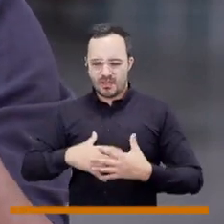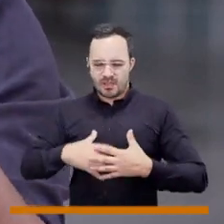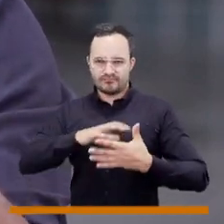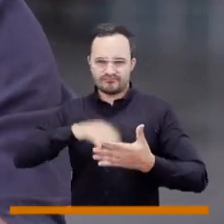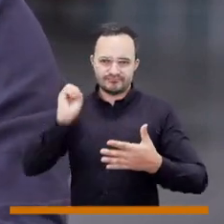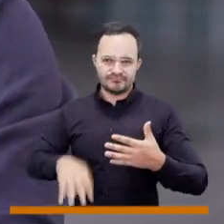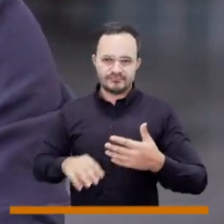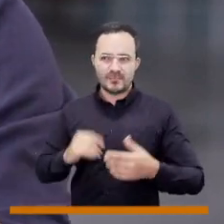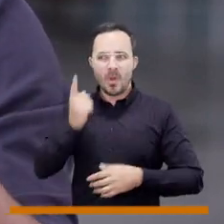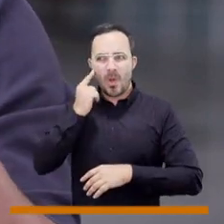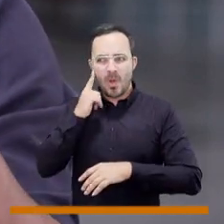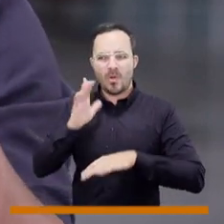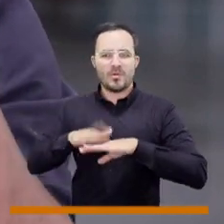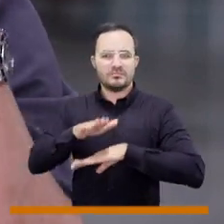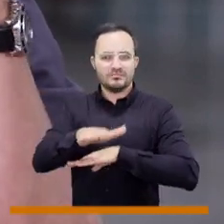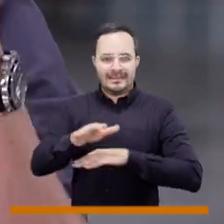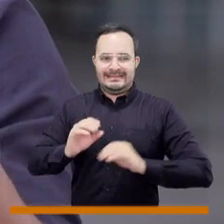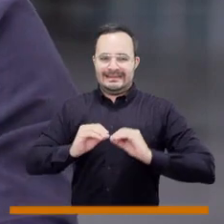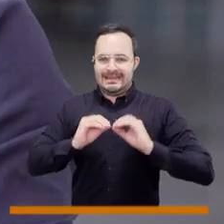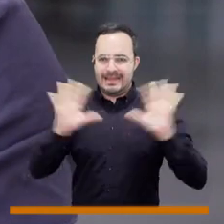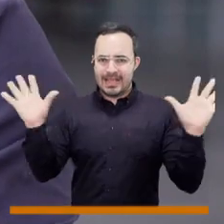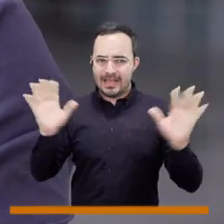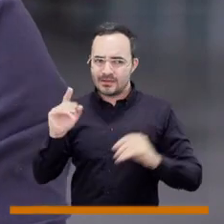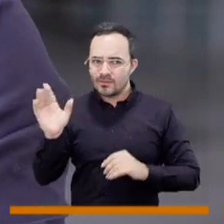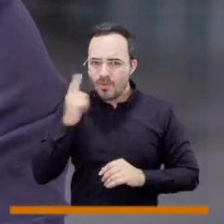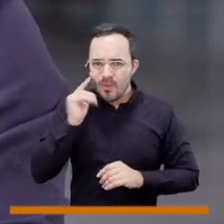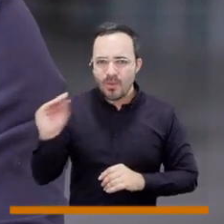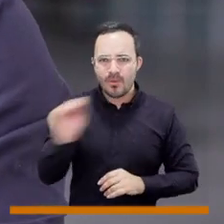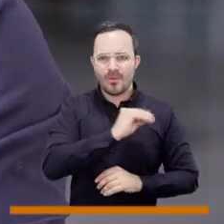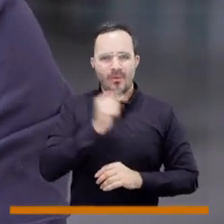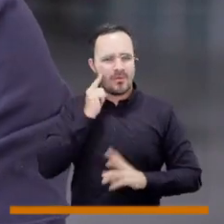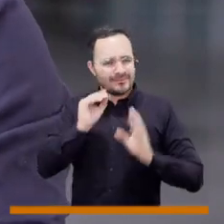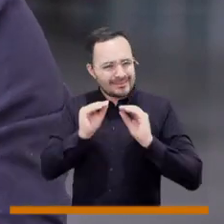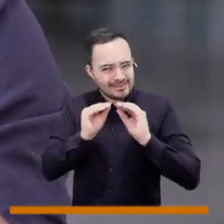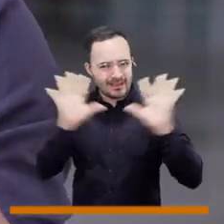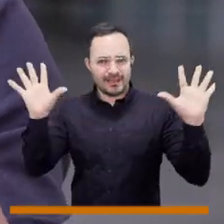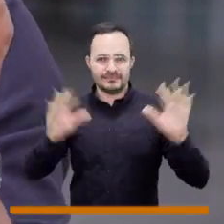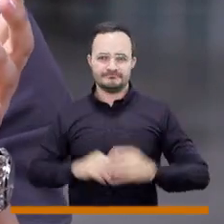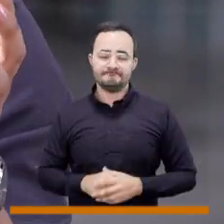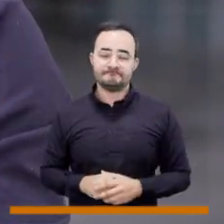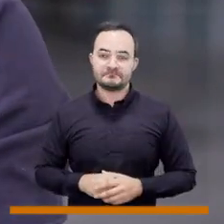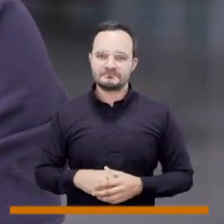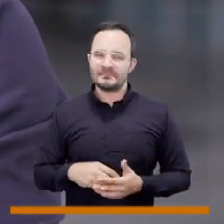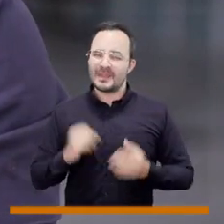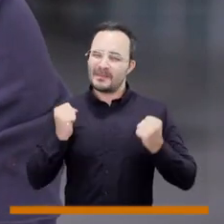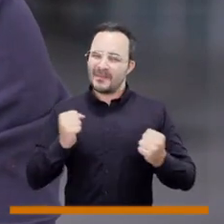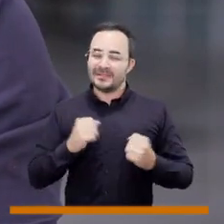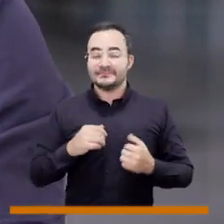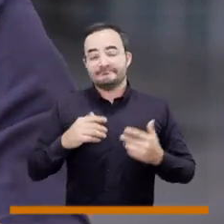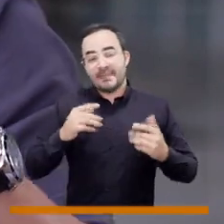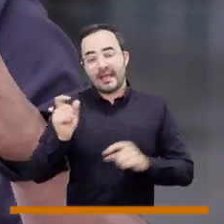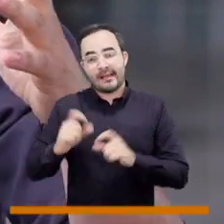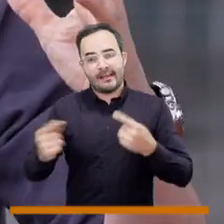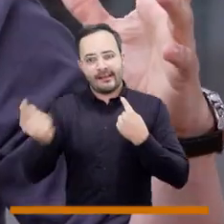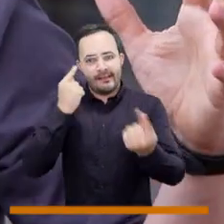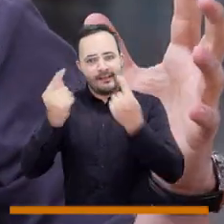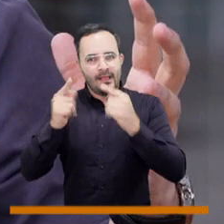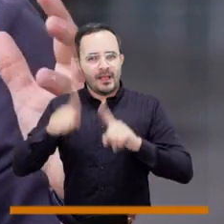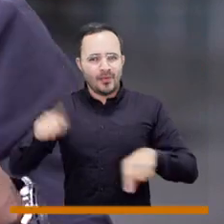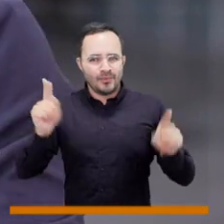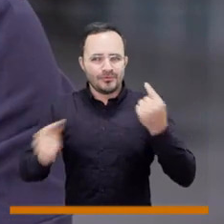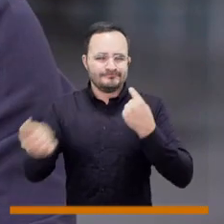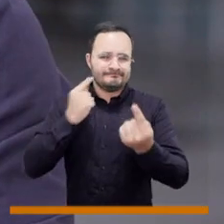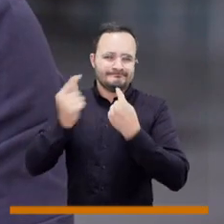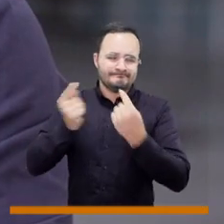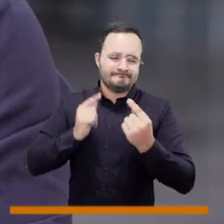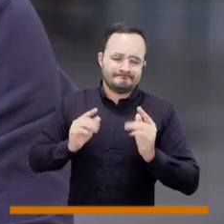practicarse un aborto qué consecuencias trae el aborto también. Y es ahí donde nosotros, pues, creo que hemos sido